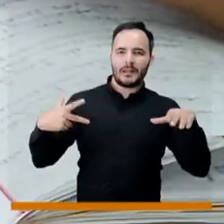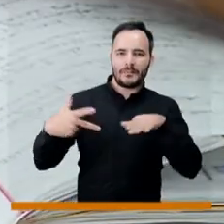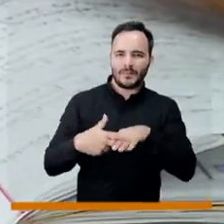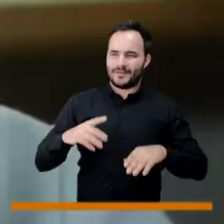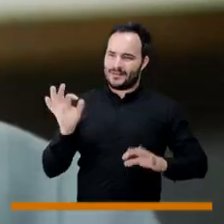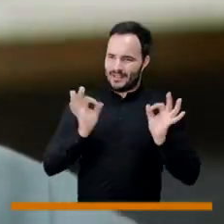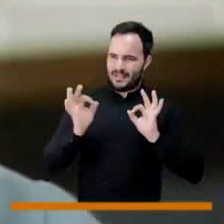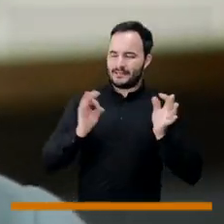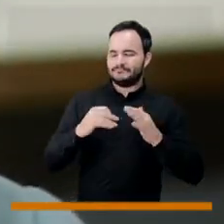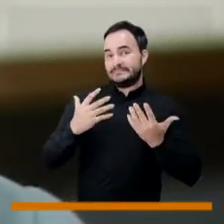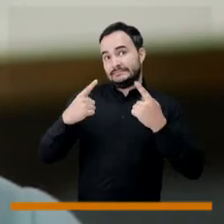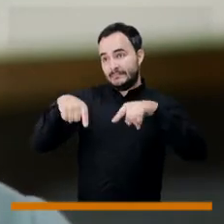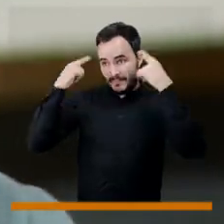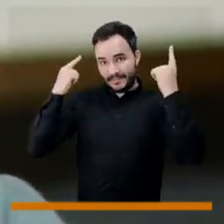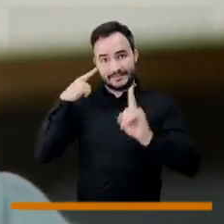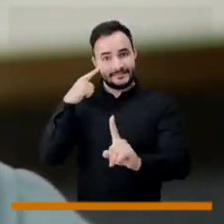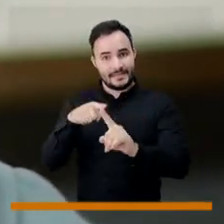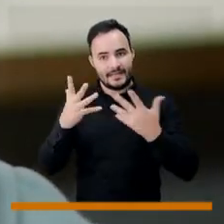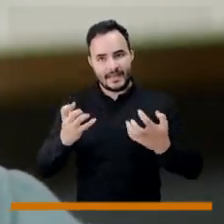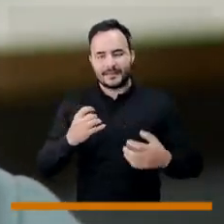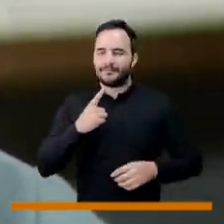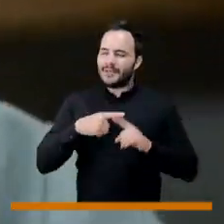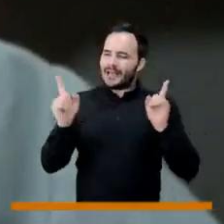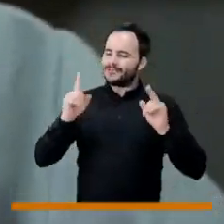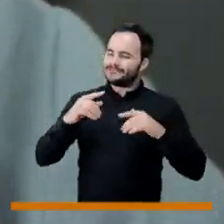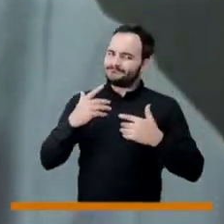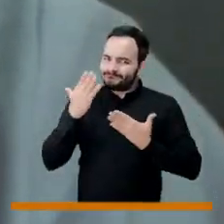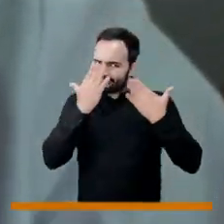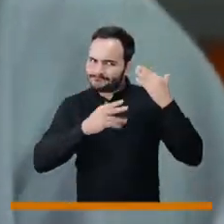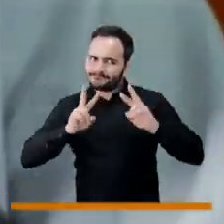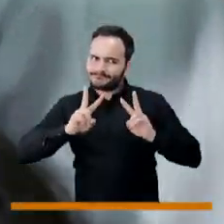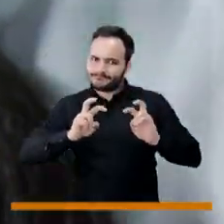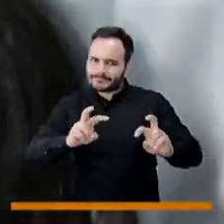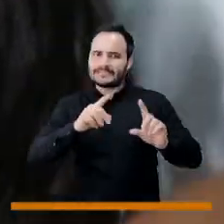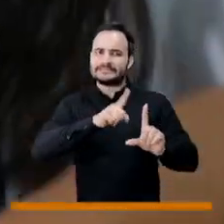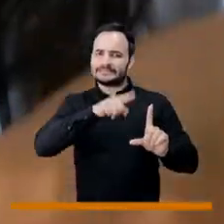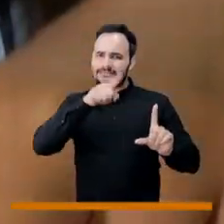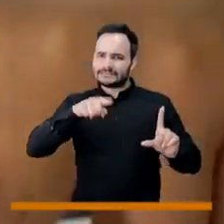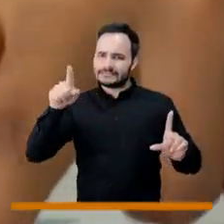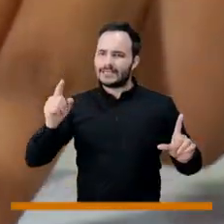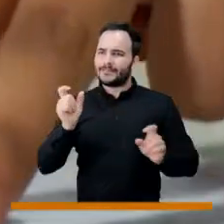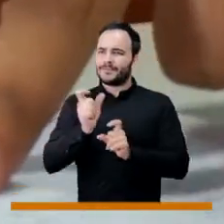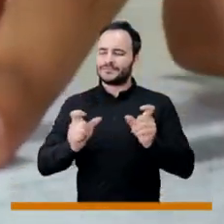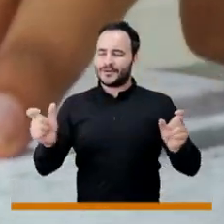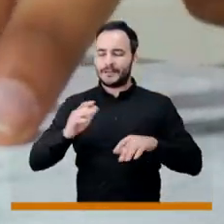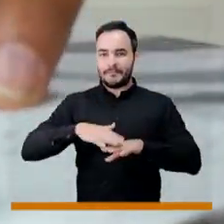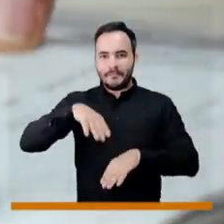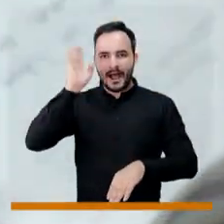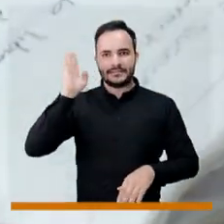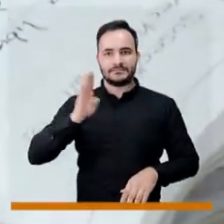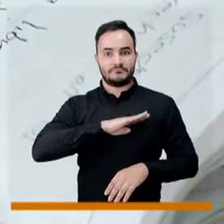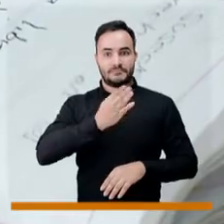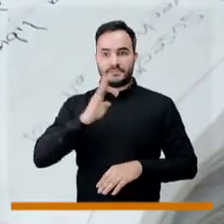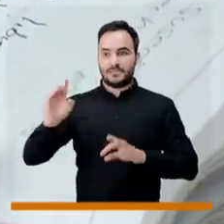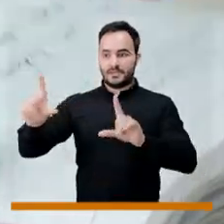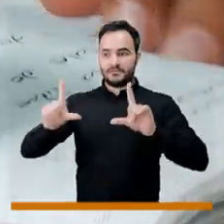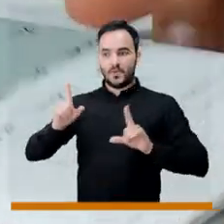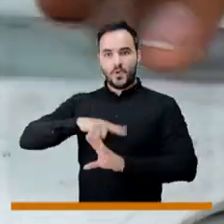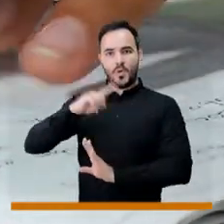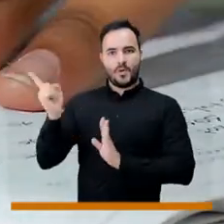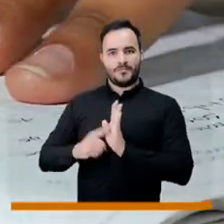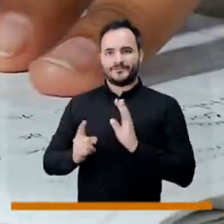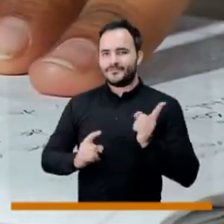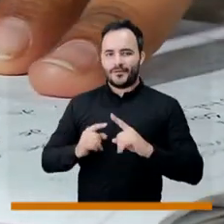niños es la meta pero qué ocurre que no lo logramos o porque esa tasa que no logra sacar a las personas